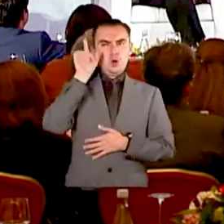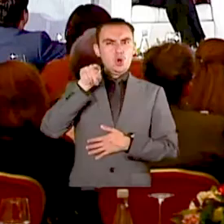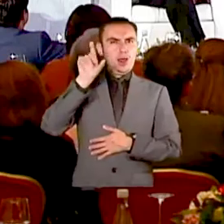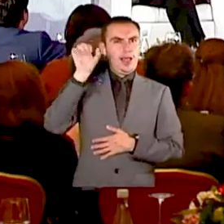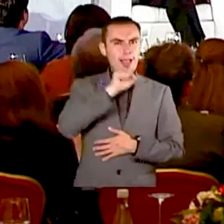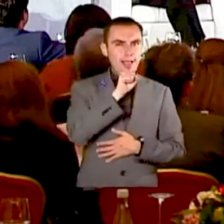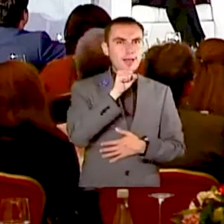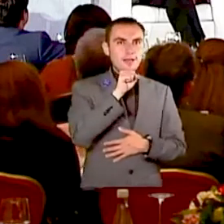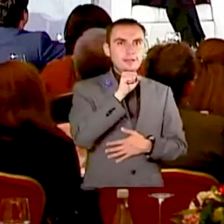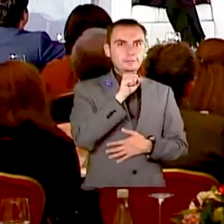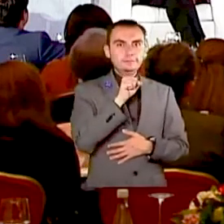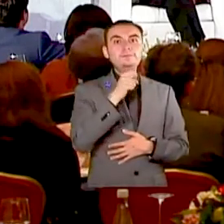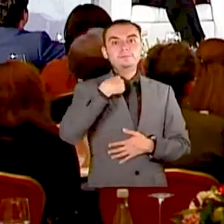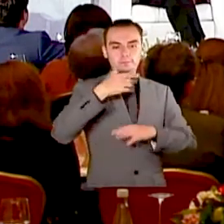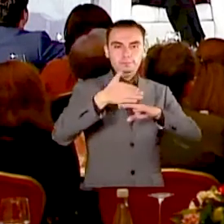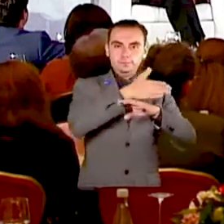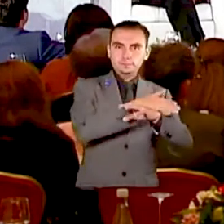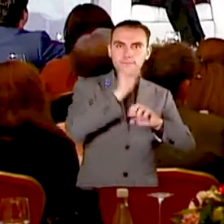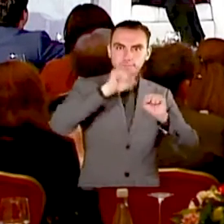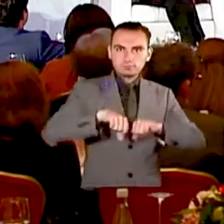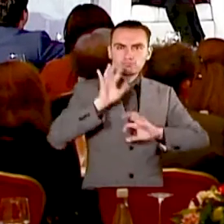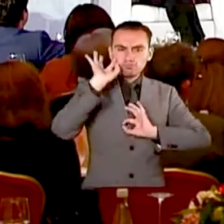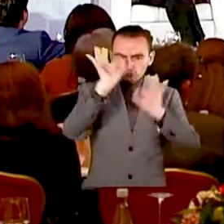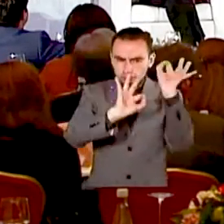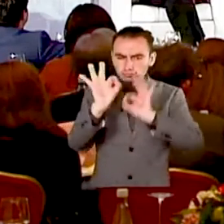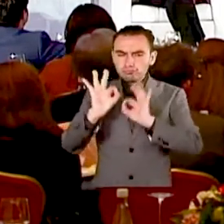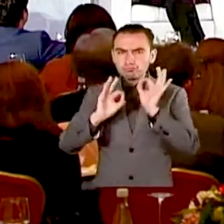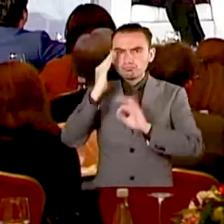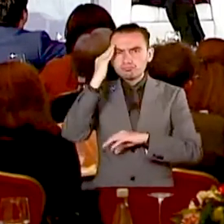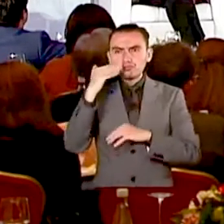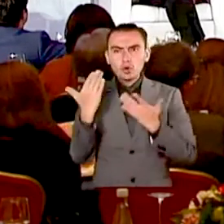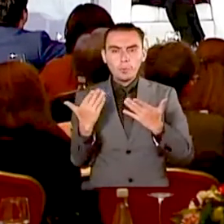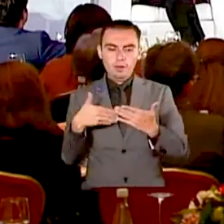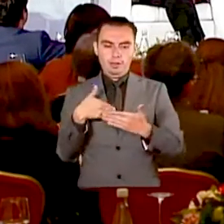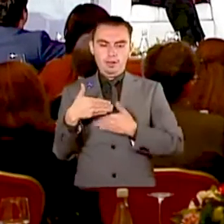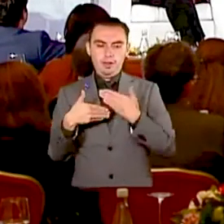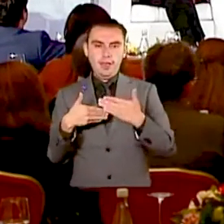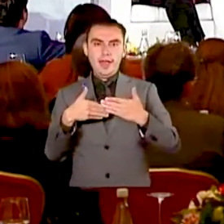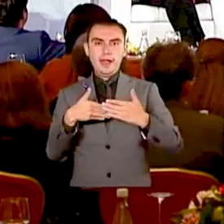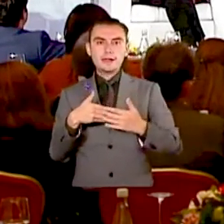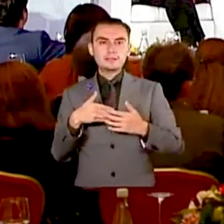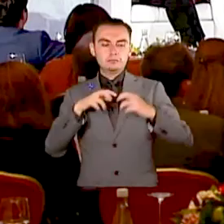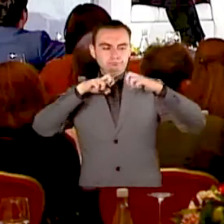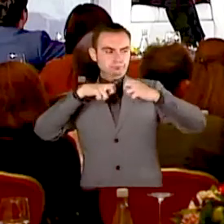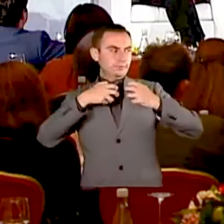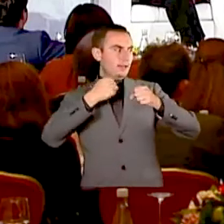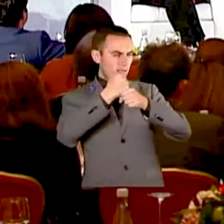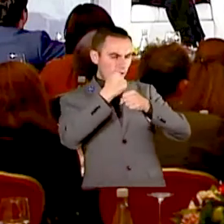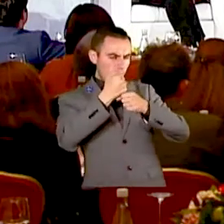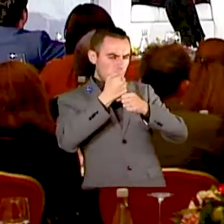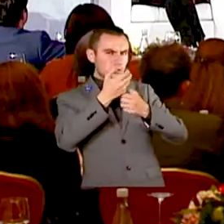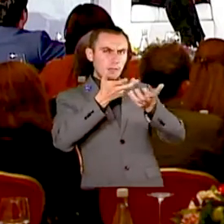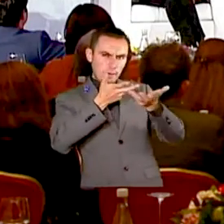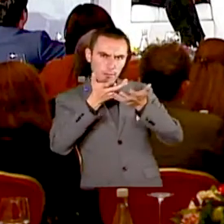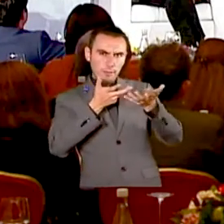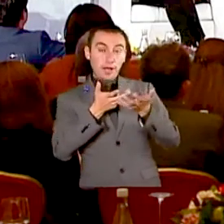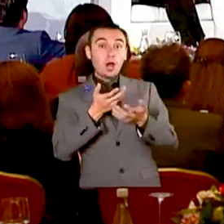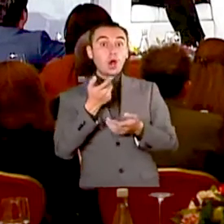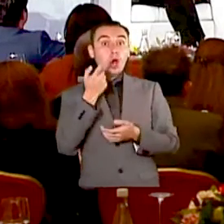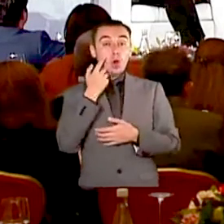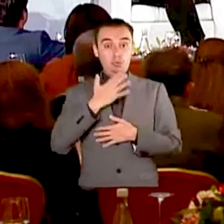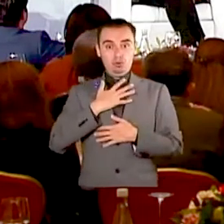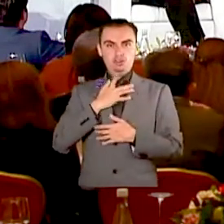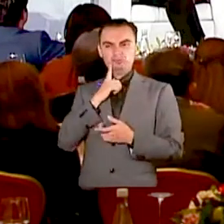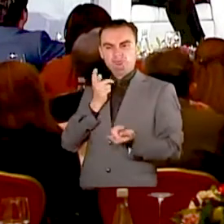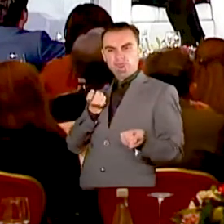llevándose adecuadamente para nosotros como ente de control a través de mesas de trabajo, de orientaciones, sin coadministrar, repito, porque no lo